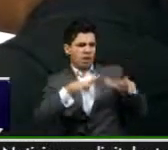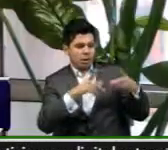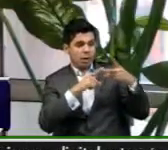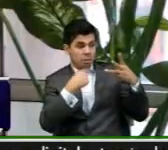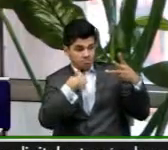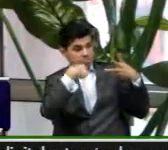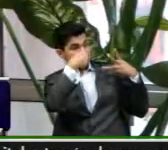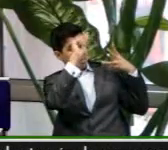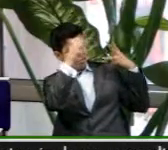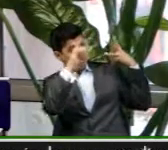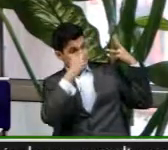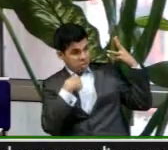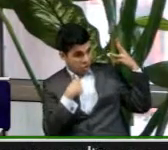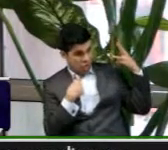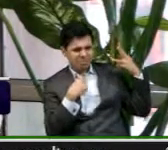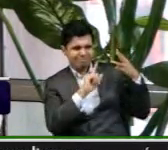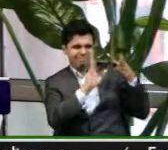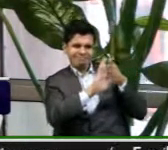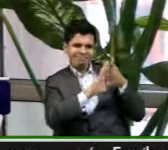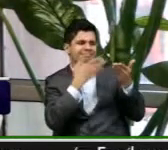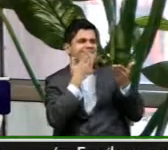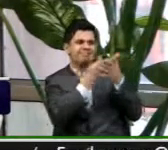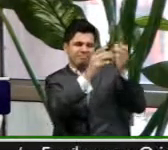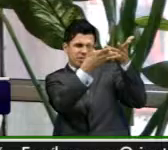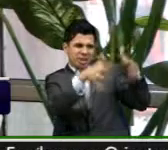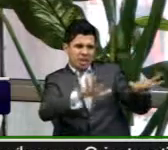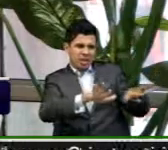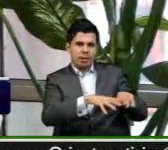partido. En este momento tenemos 26